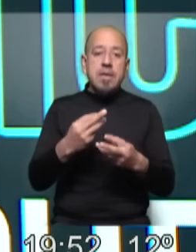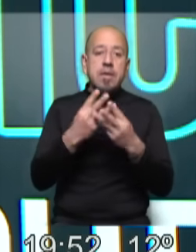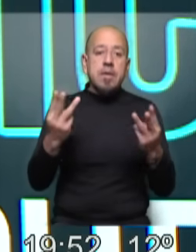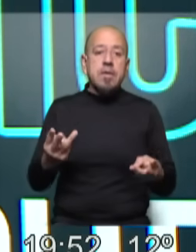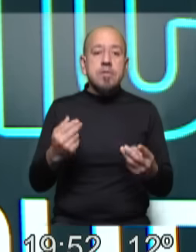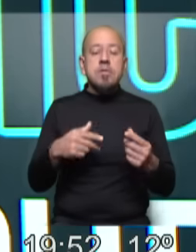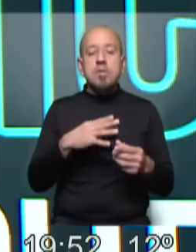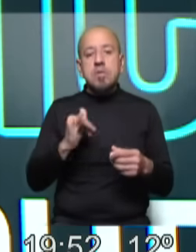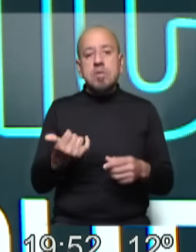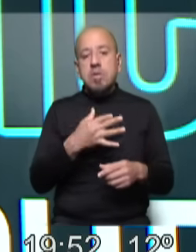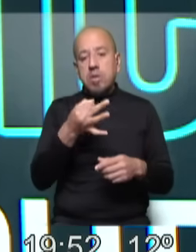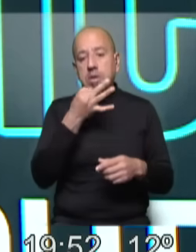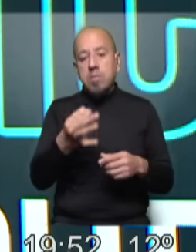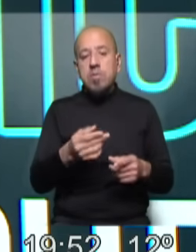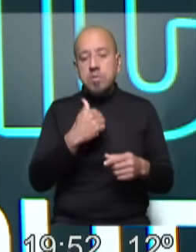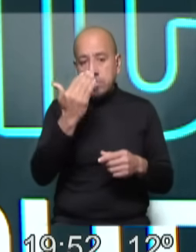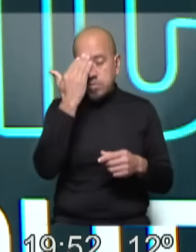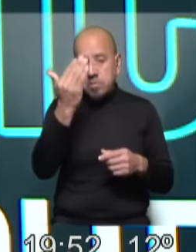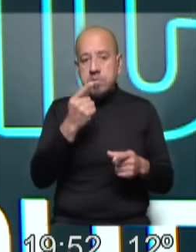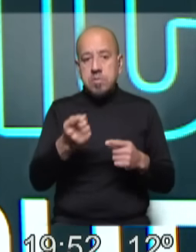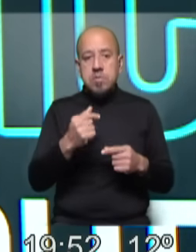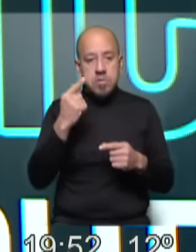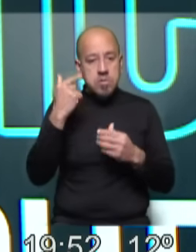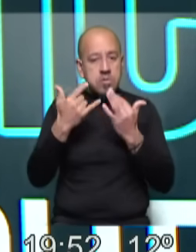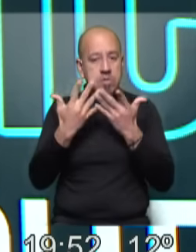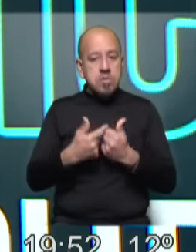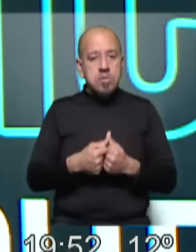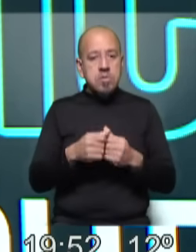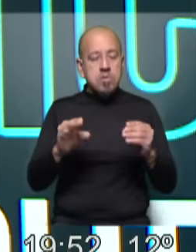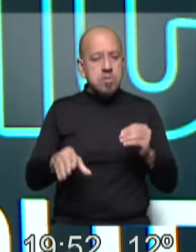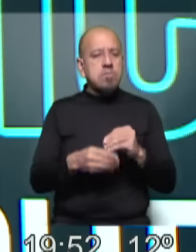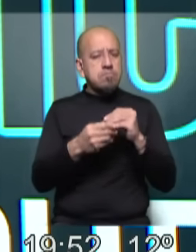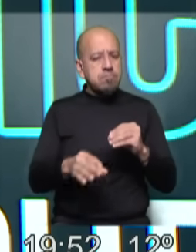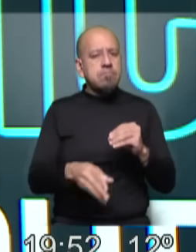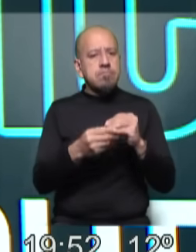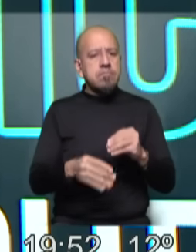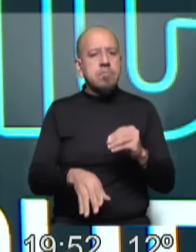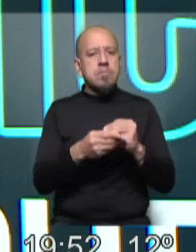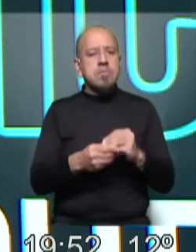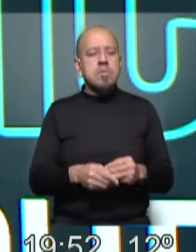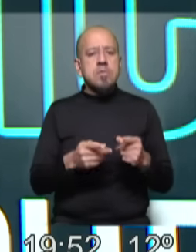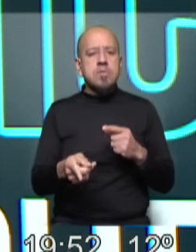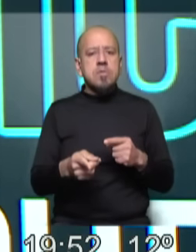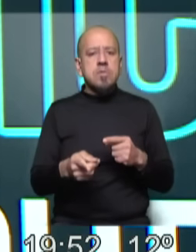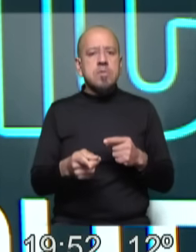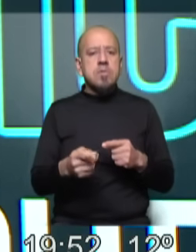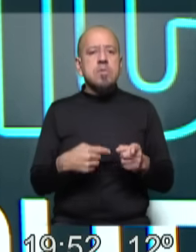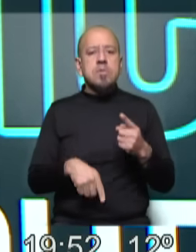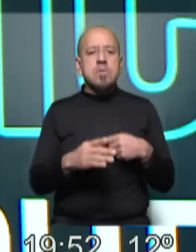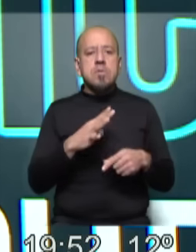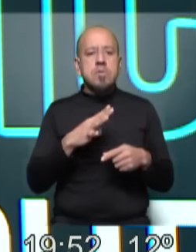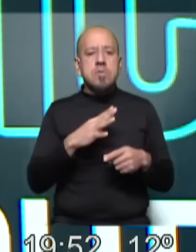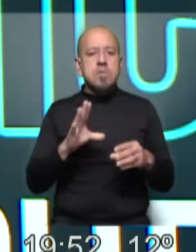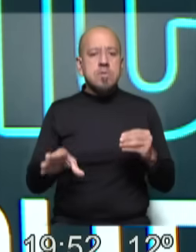claramente lo hemos hablado otras veces el frente amplio está con una estrategia de acumulación de casos no es decir de generar Esa esa sensación de que hay una